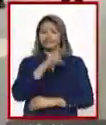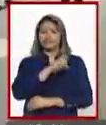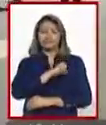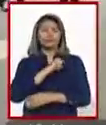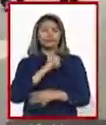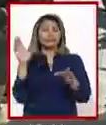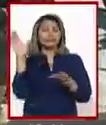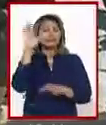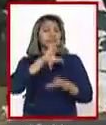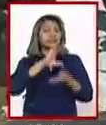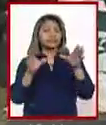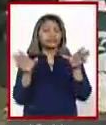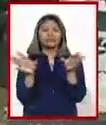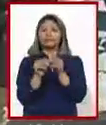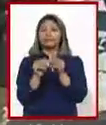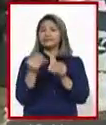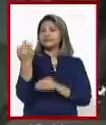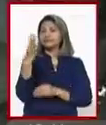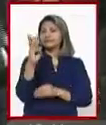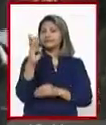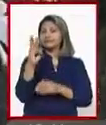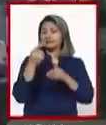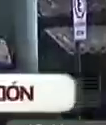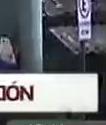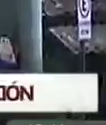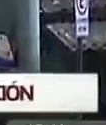esta reunión para este 16 de este mes.